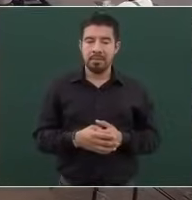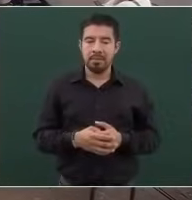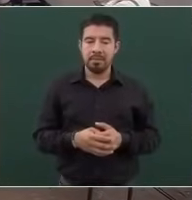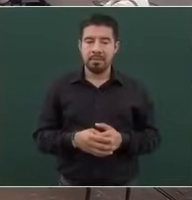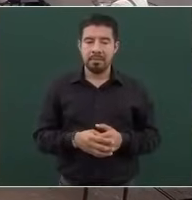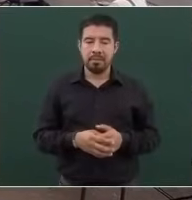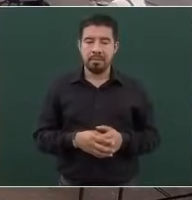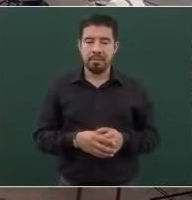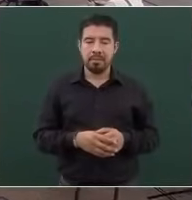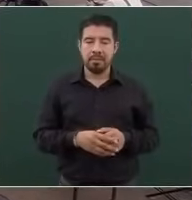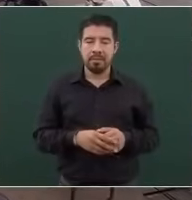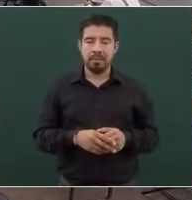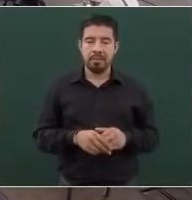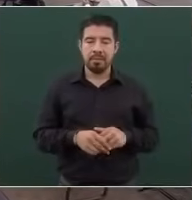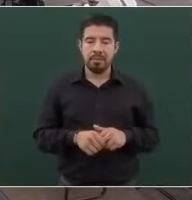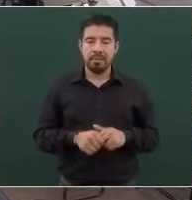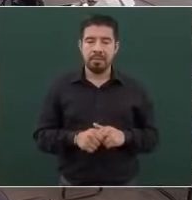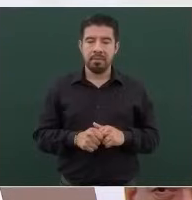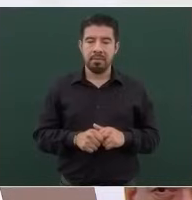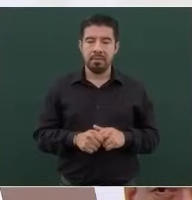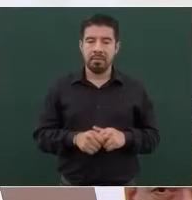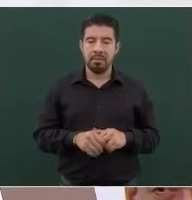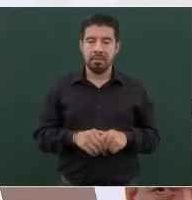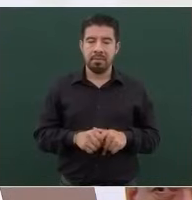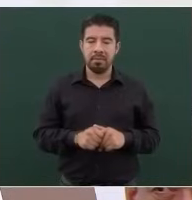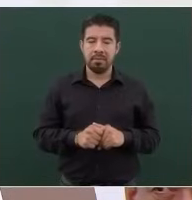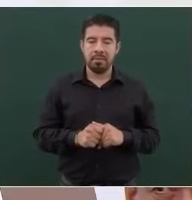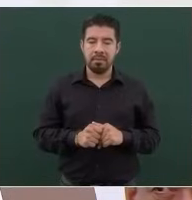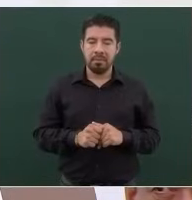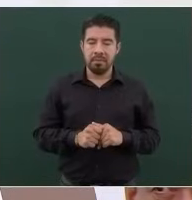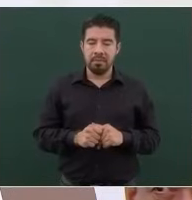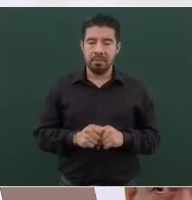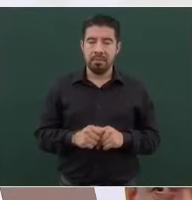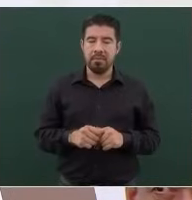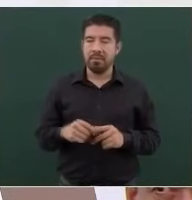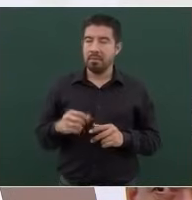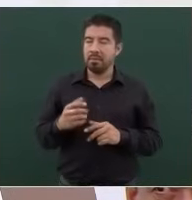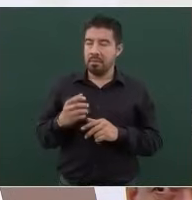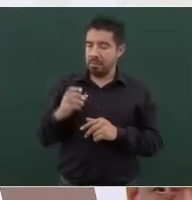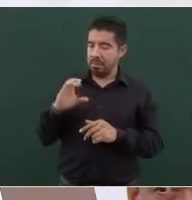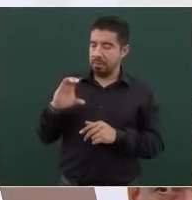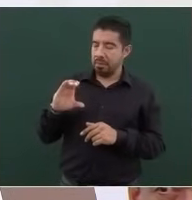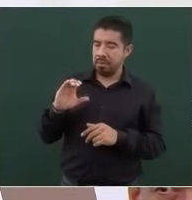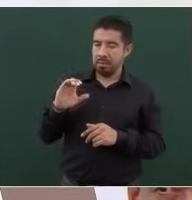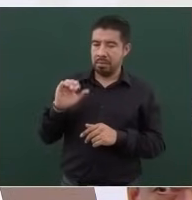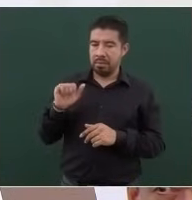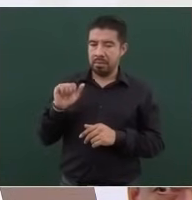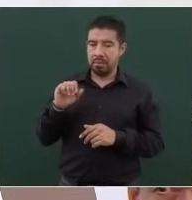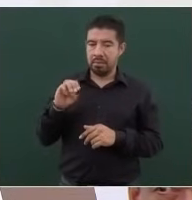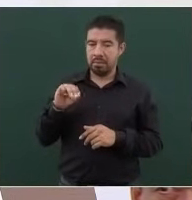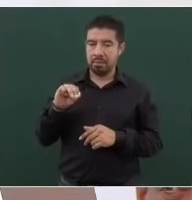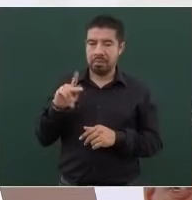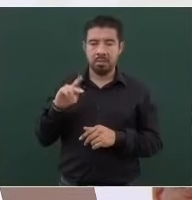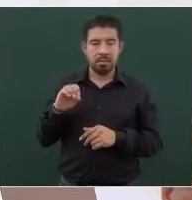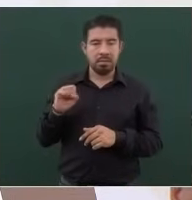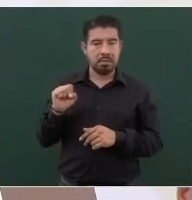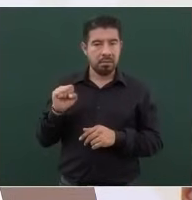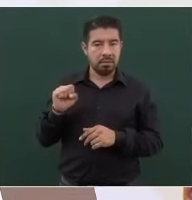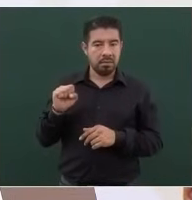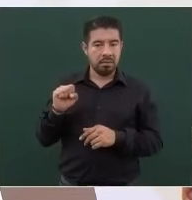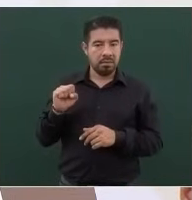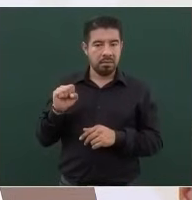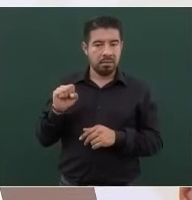el mejor, para ese sí lo considero el mejor periodista, uno de los mejores periodistas de nuestros